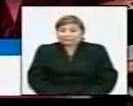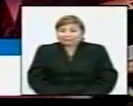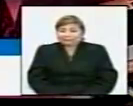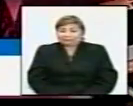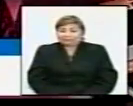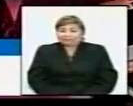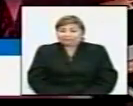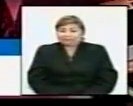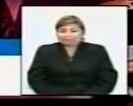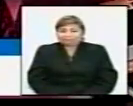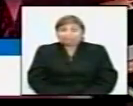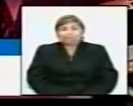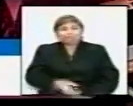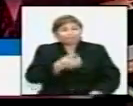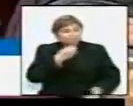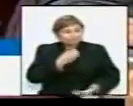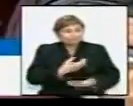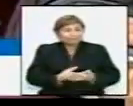Bien, en cuanto a